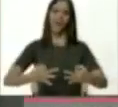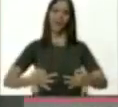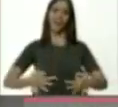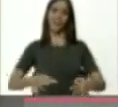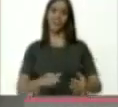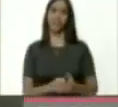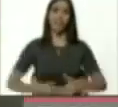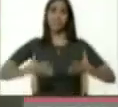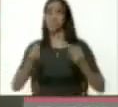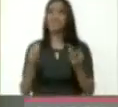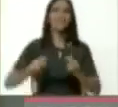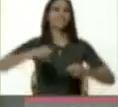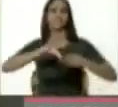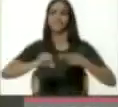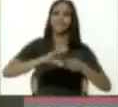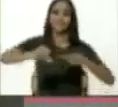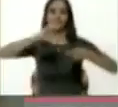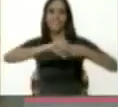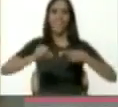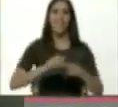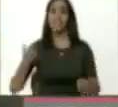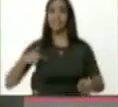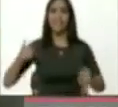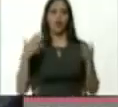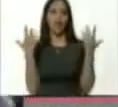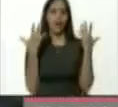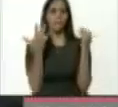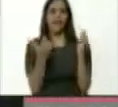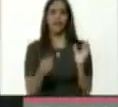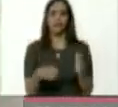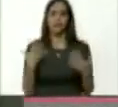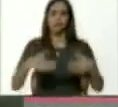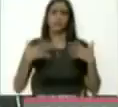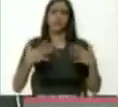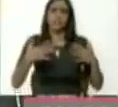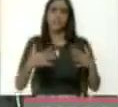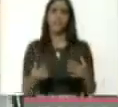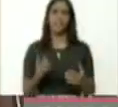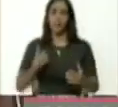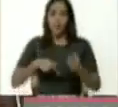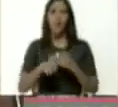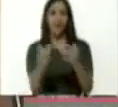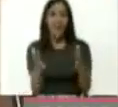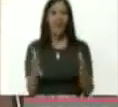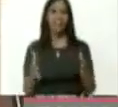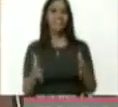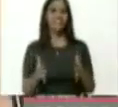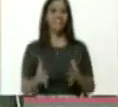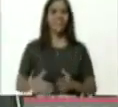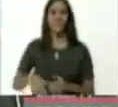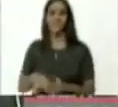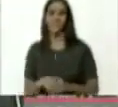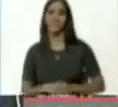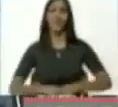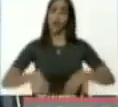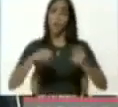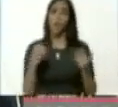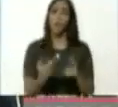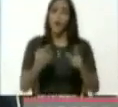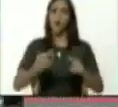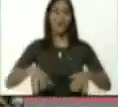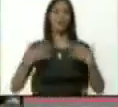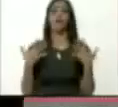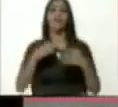verdad. De tanto da jalonazo, tengo la mano curada. La verdad es que yo jalando, gozo una